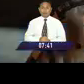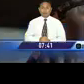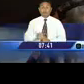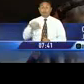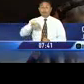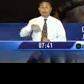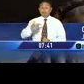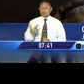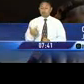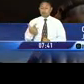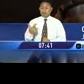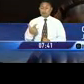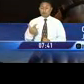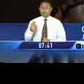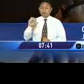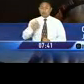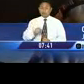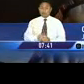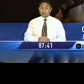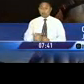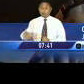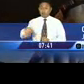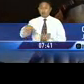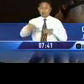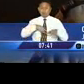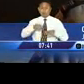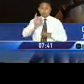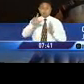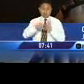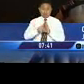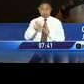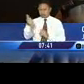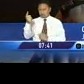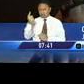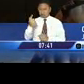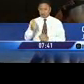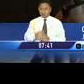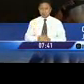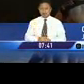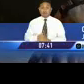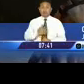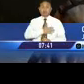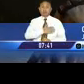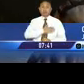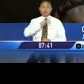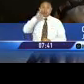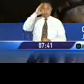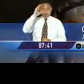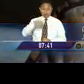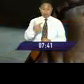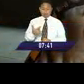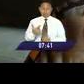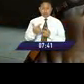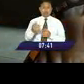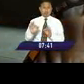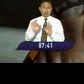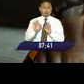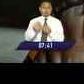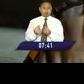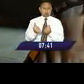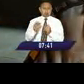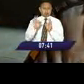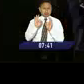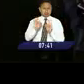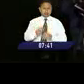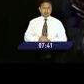importante para poder realizar sus actividades delictuales. Nuestras armas son muy buenas, el armamento que tiene la